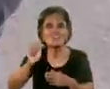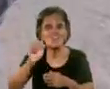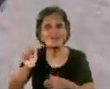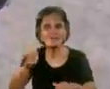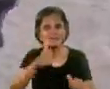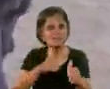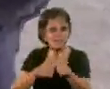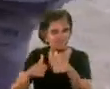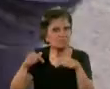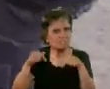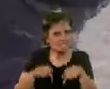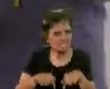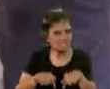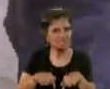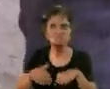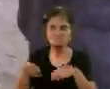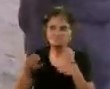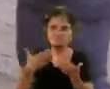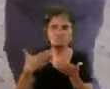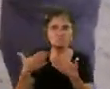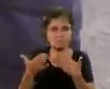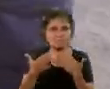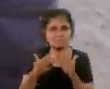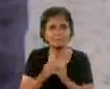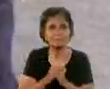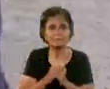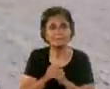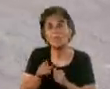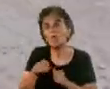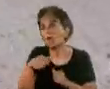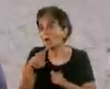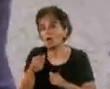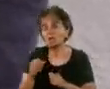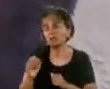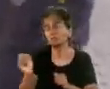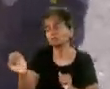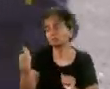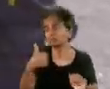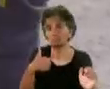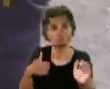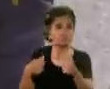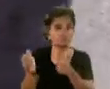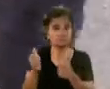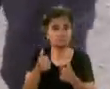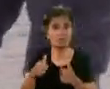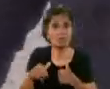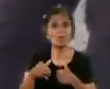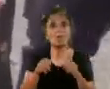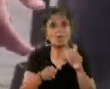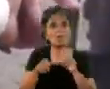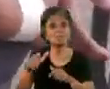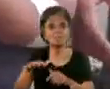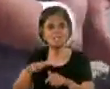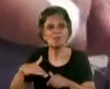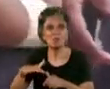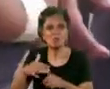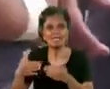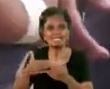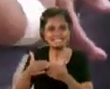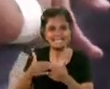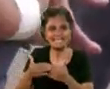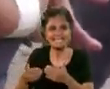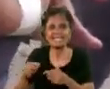al CAP y también con vecinos que se acercan de manera espontánea o vecinos de acá de la cuadra que vienen a hacer un reclamo, que